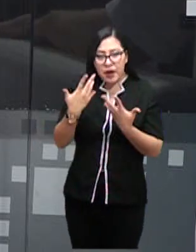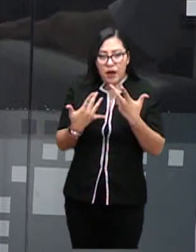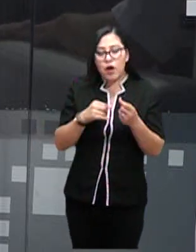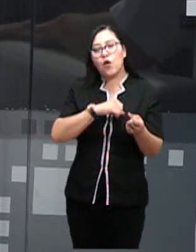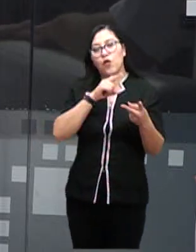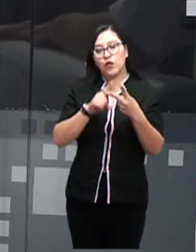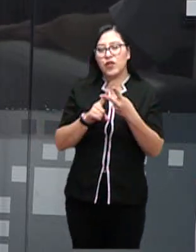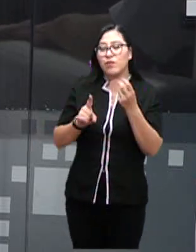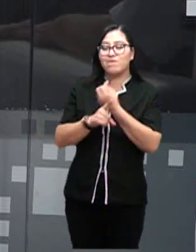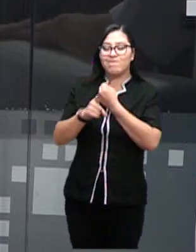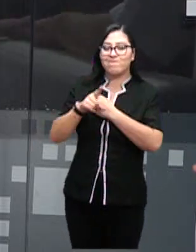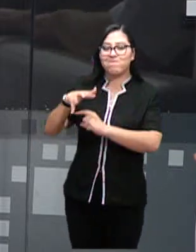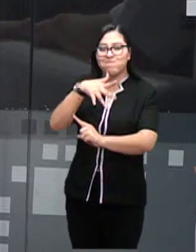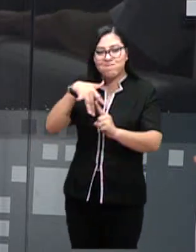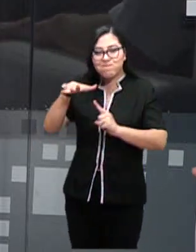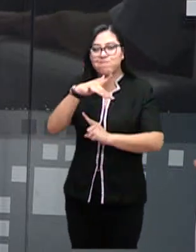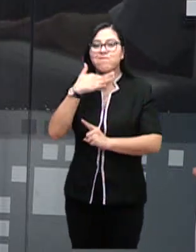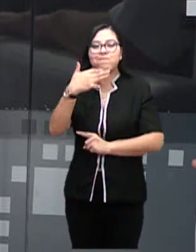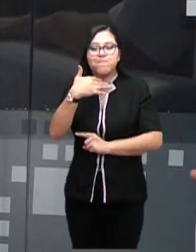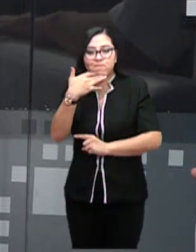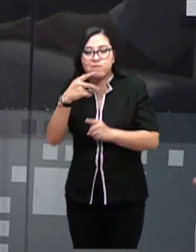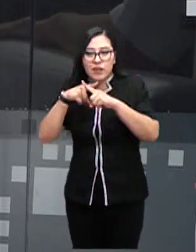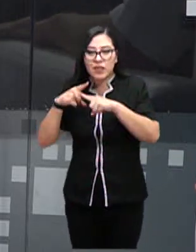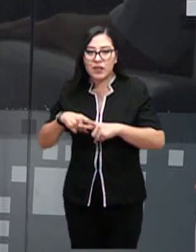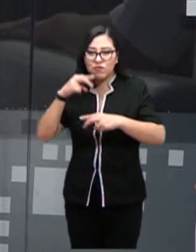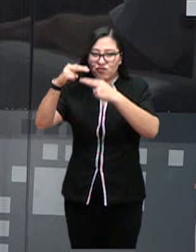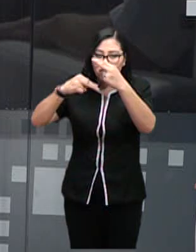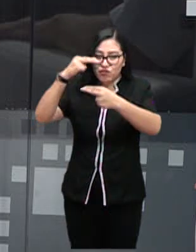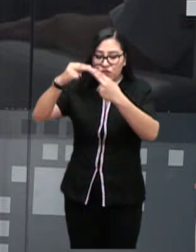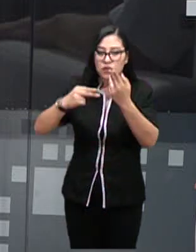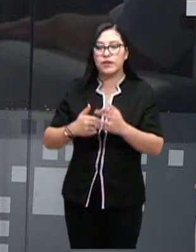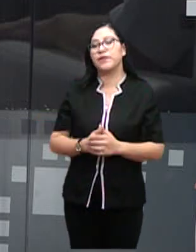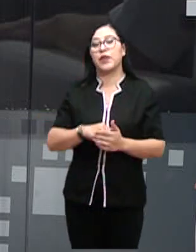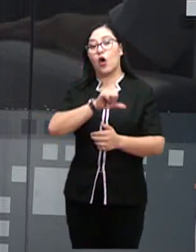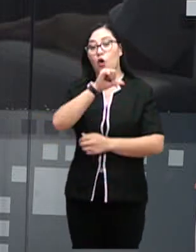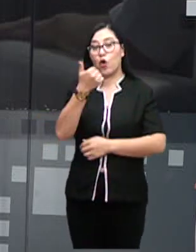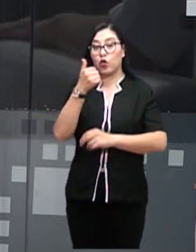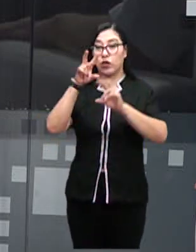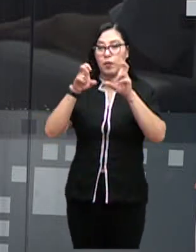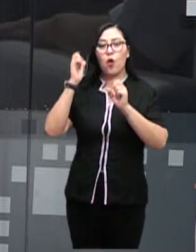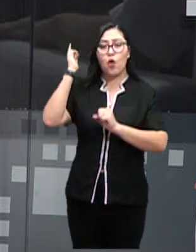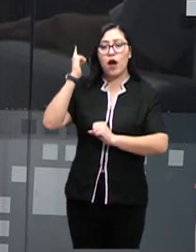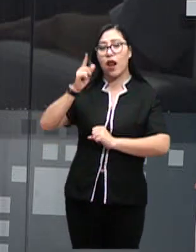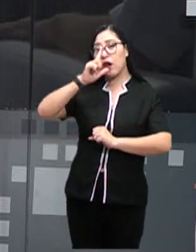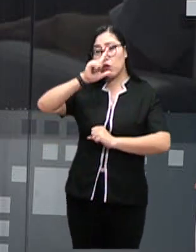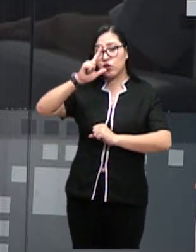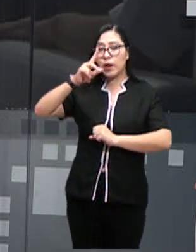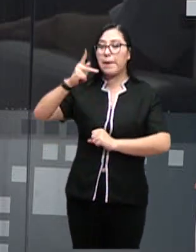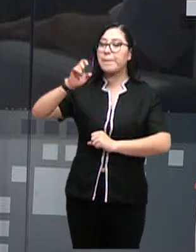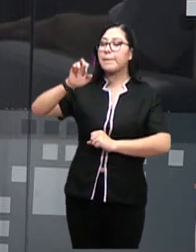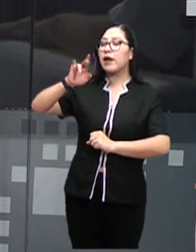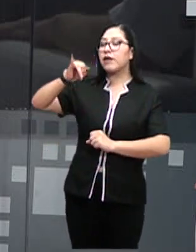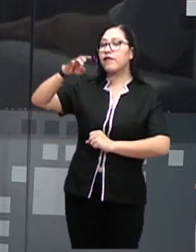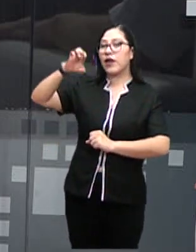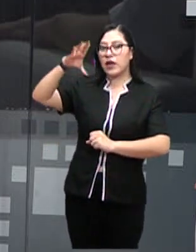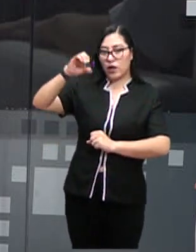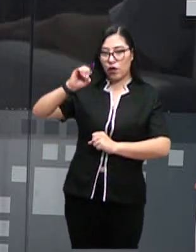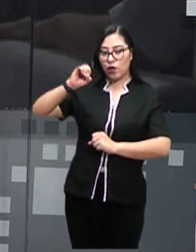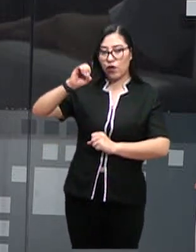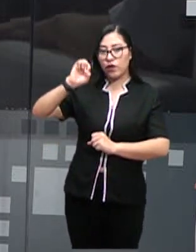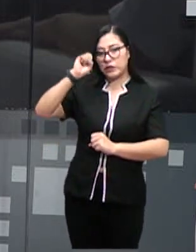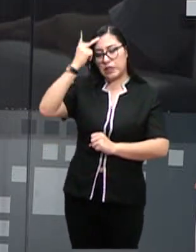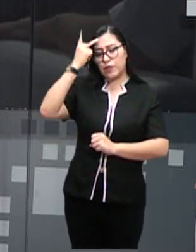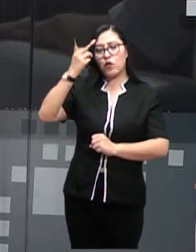que claro que también se vale tocar, dice, ojalá se alumbre ya el periférico en la zona de Zacatecas, pues está en total oscuridad y a cada rato